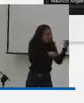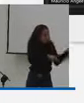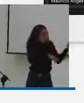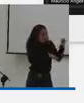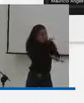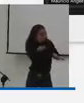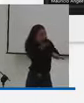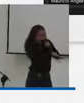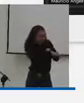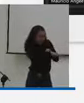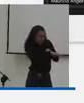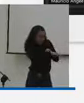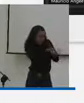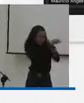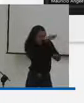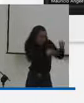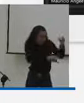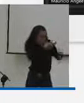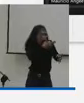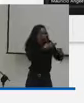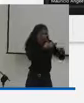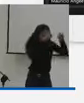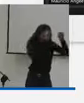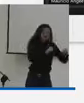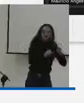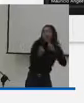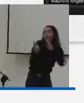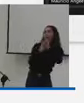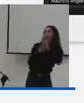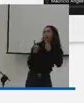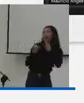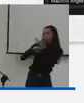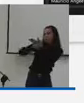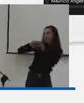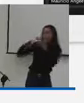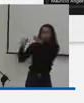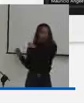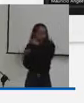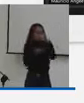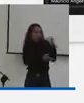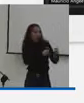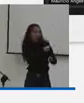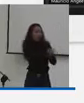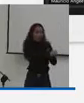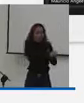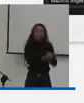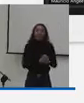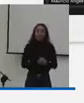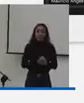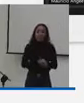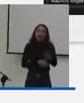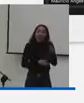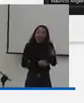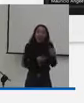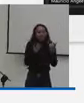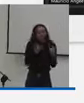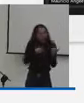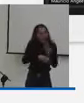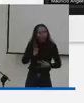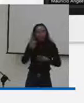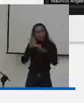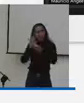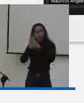patrocinar el deporte o la modalidad que esté practicando entonces este es un cambio importante que se está